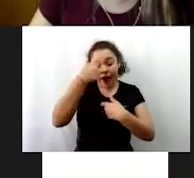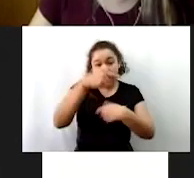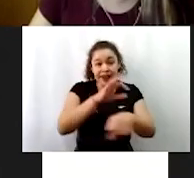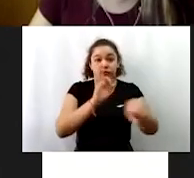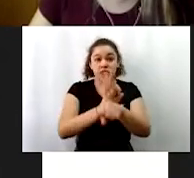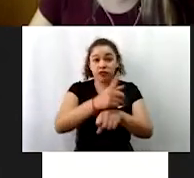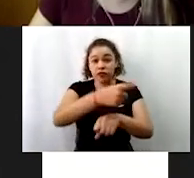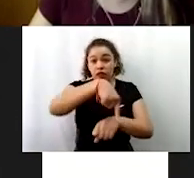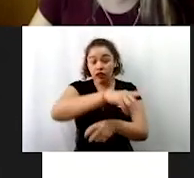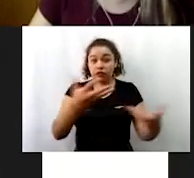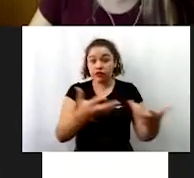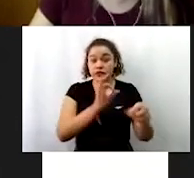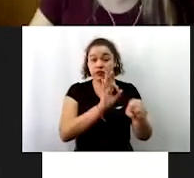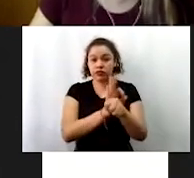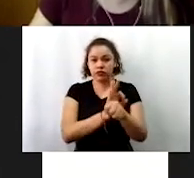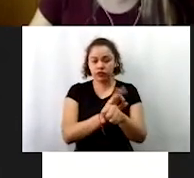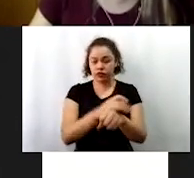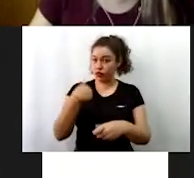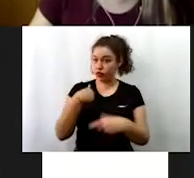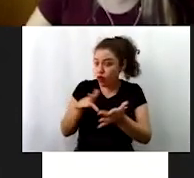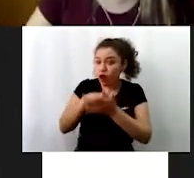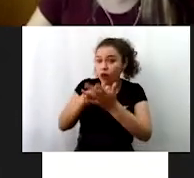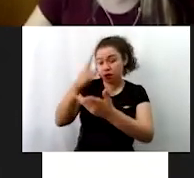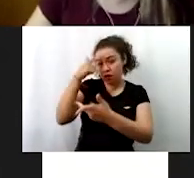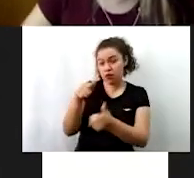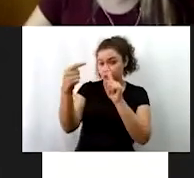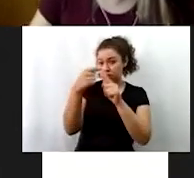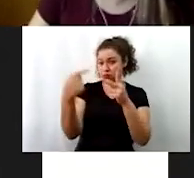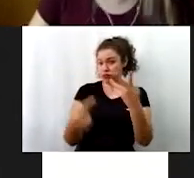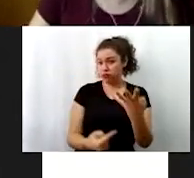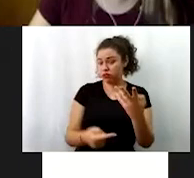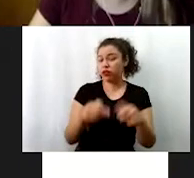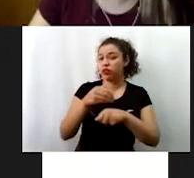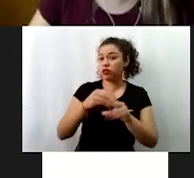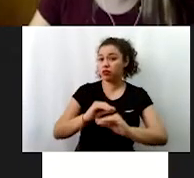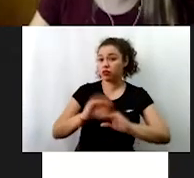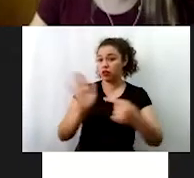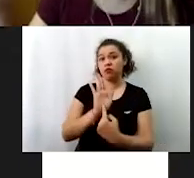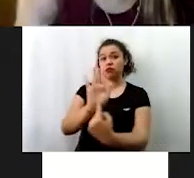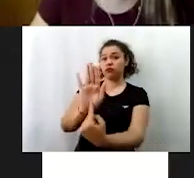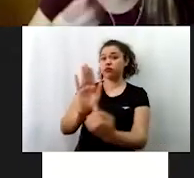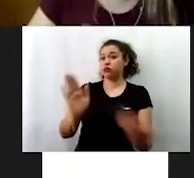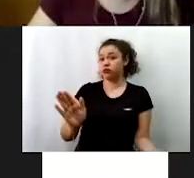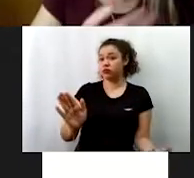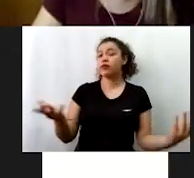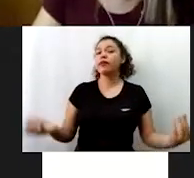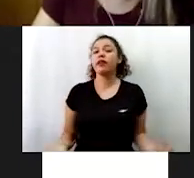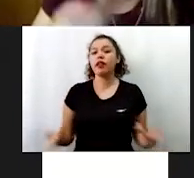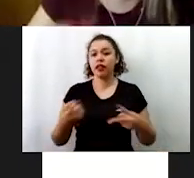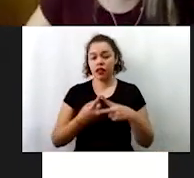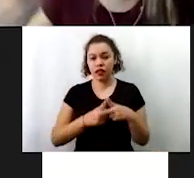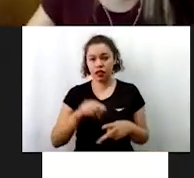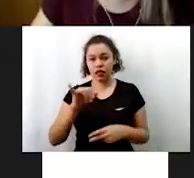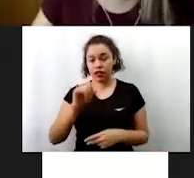haciendo en el ámbito público y también decir, yo estoy contribuyendo con esto y los números son claros en ese aspecto. Entonces, por eso también empiezo así,